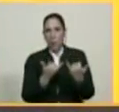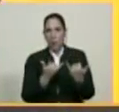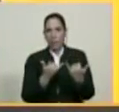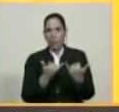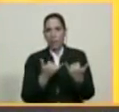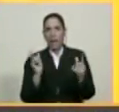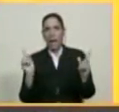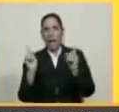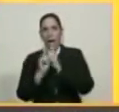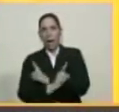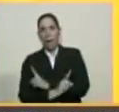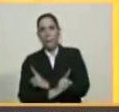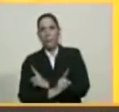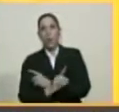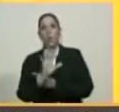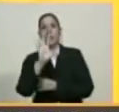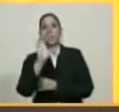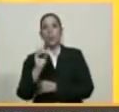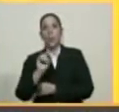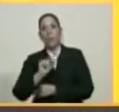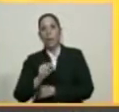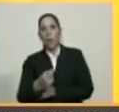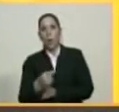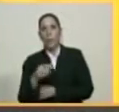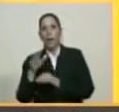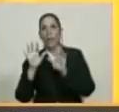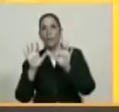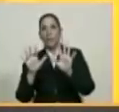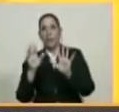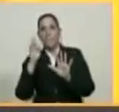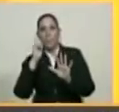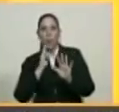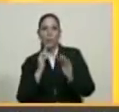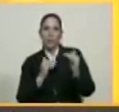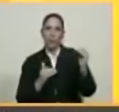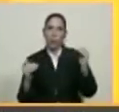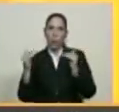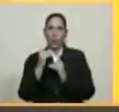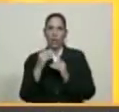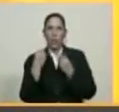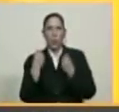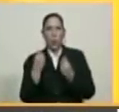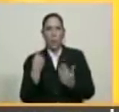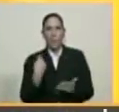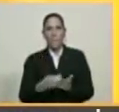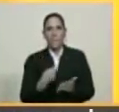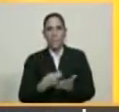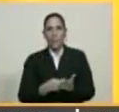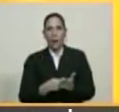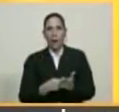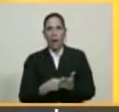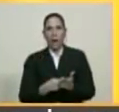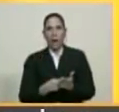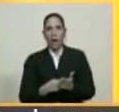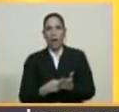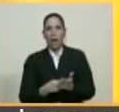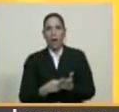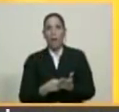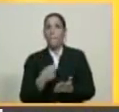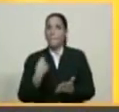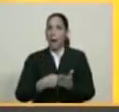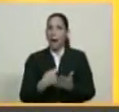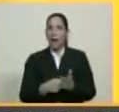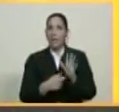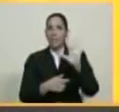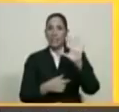equivalen a 50 bolívares y 10 centavos de bolívar soberano. ¿Cómo se puede pagar eso? Con un billete de 50 bolívares